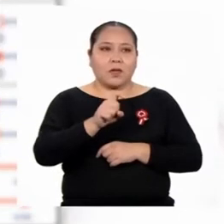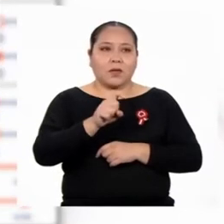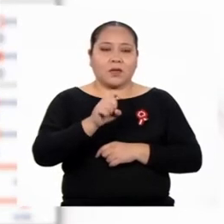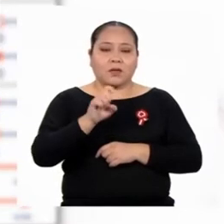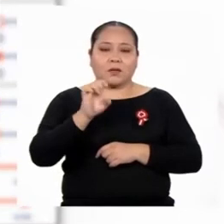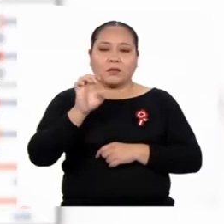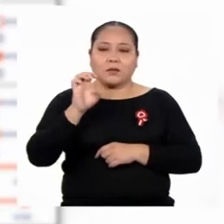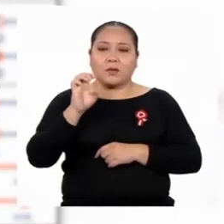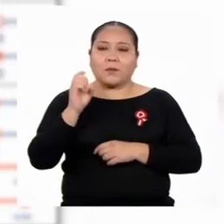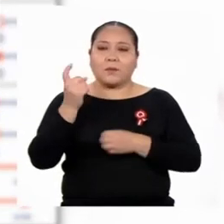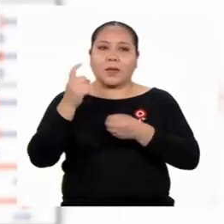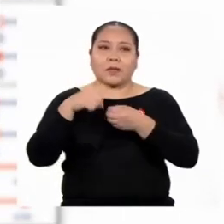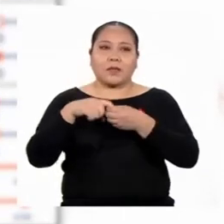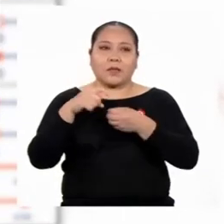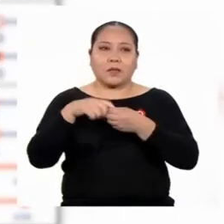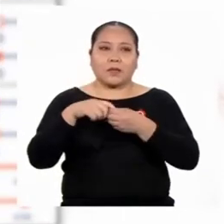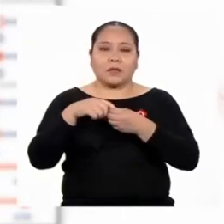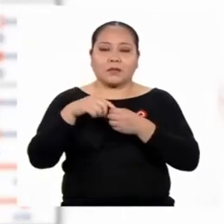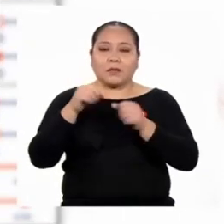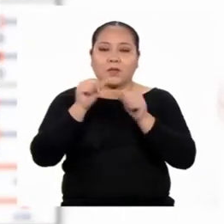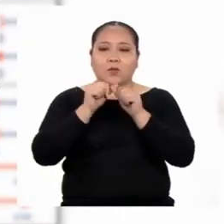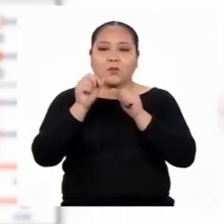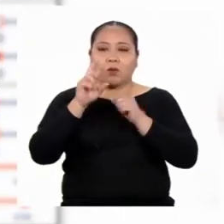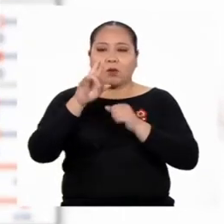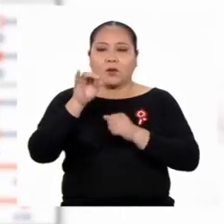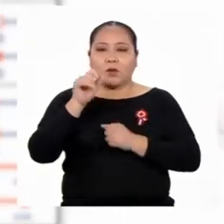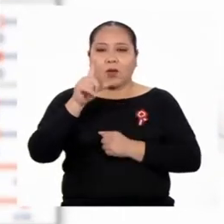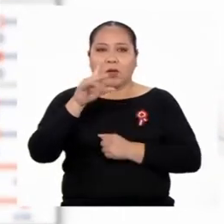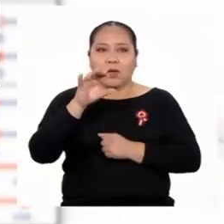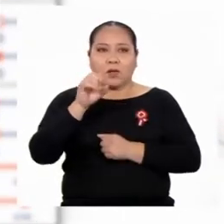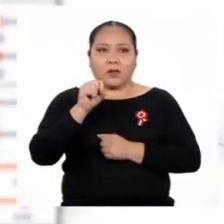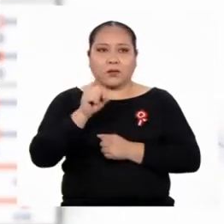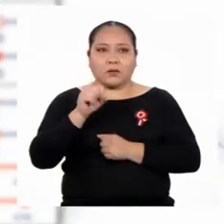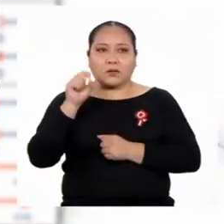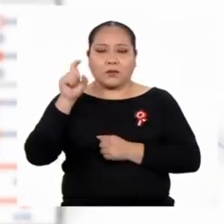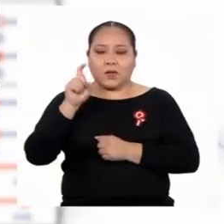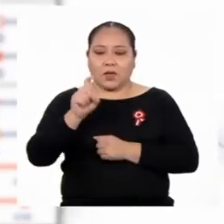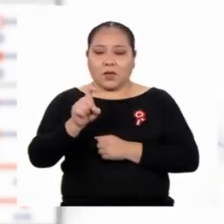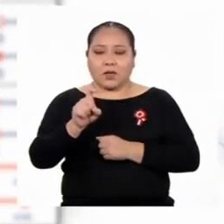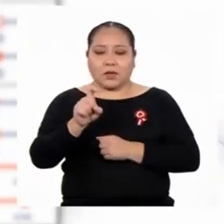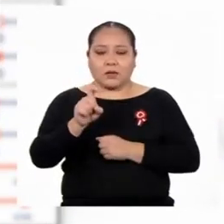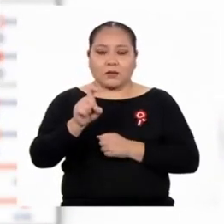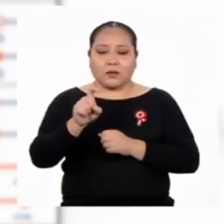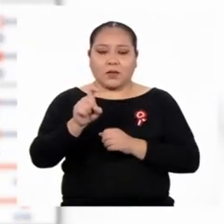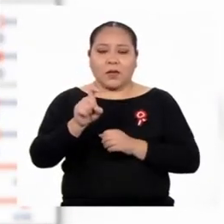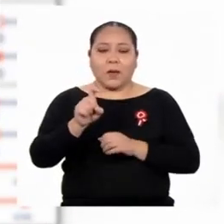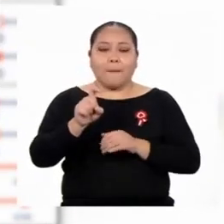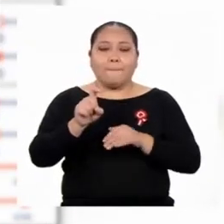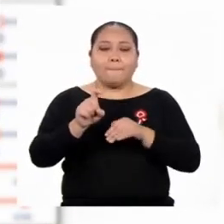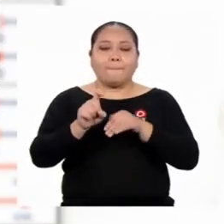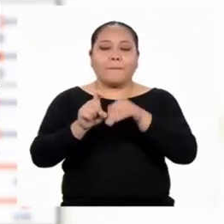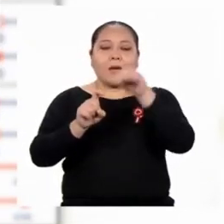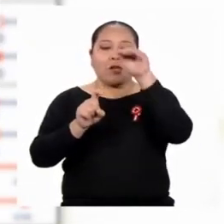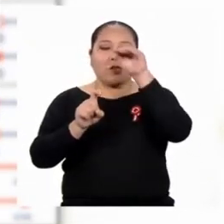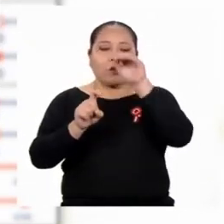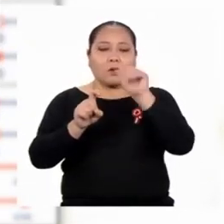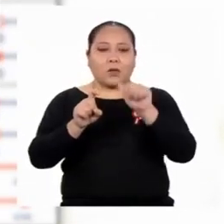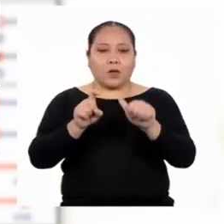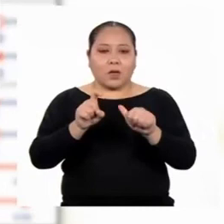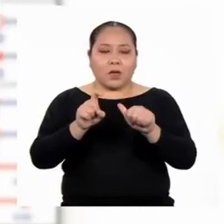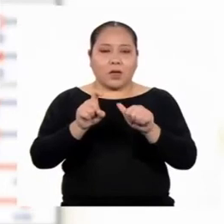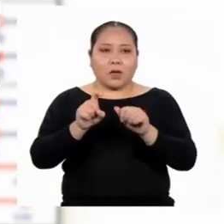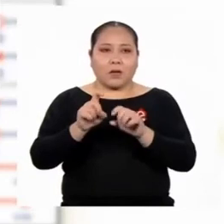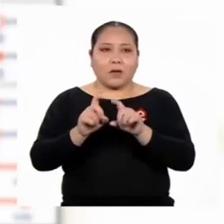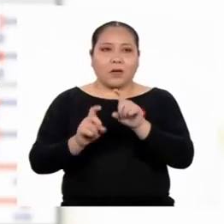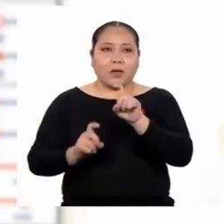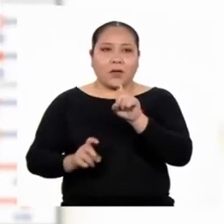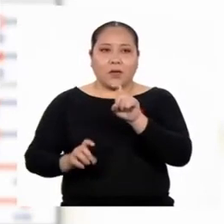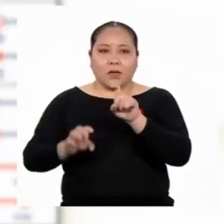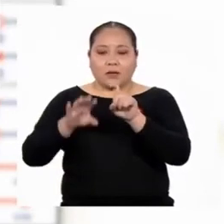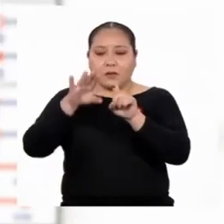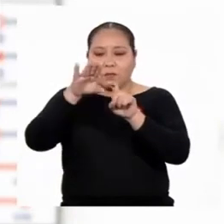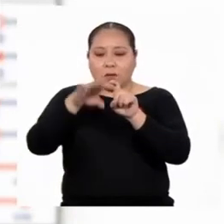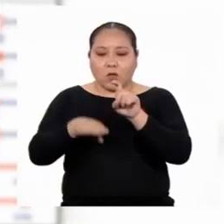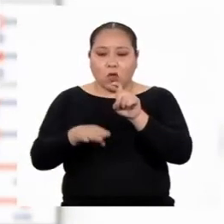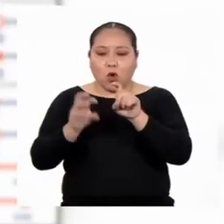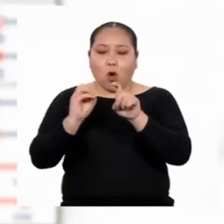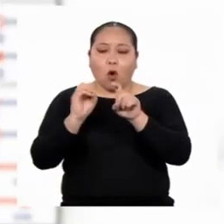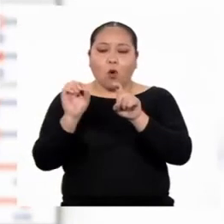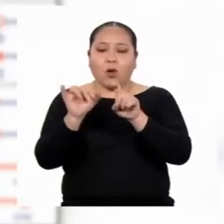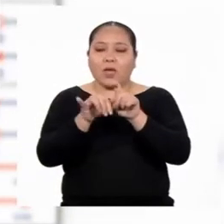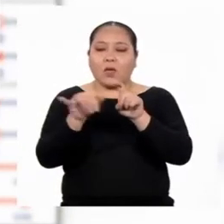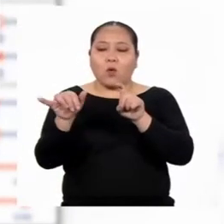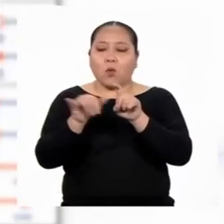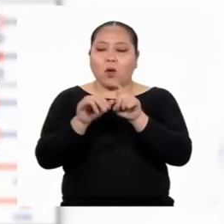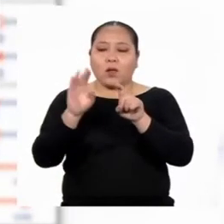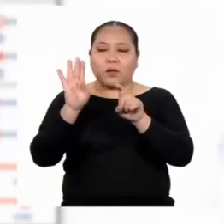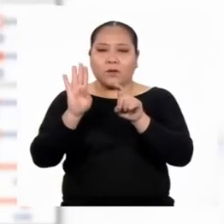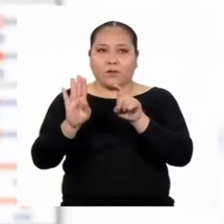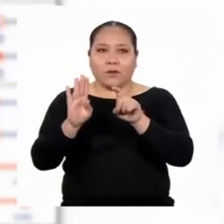que X pertenece a los reales, donde X es mayor que A y menor o igual a B.